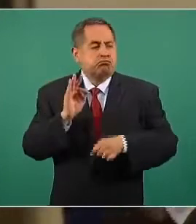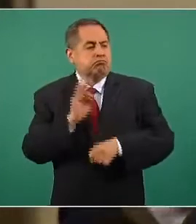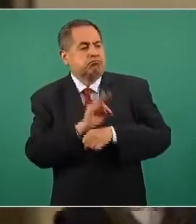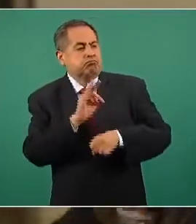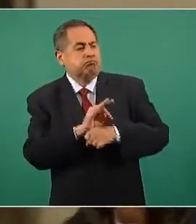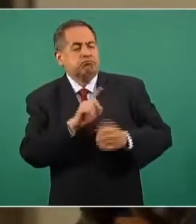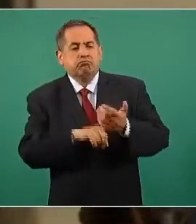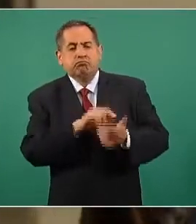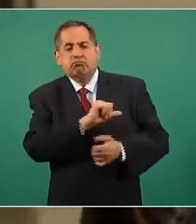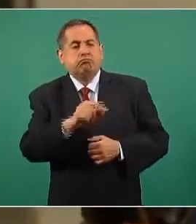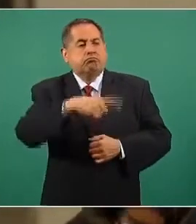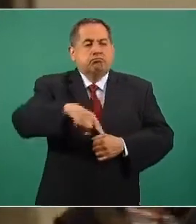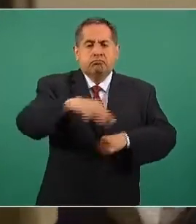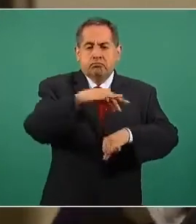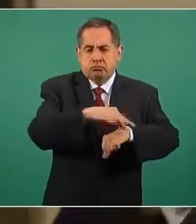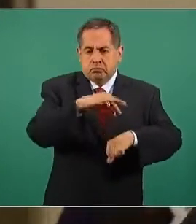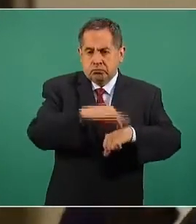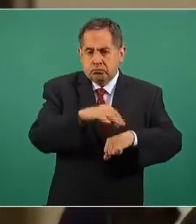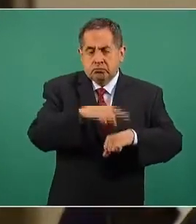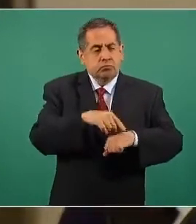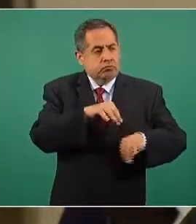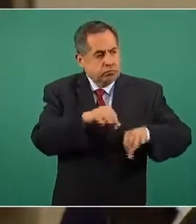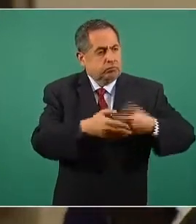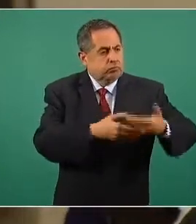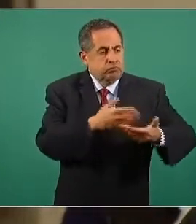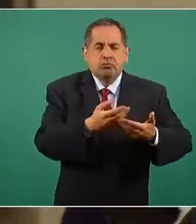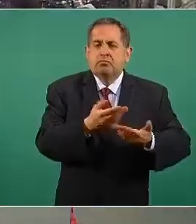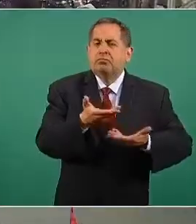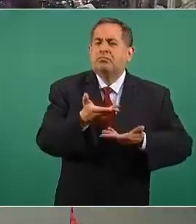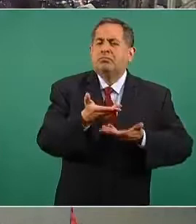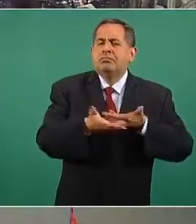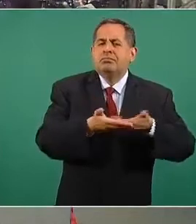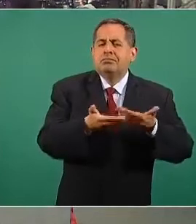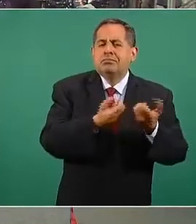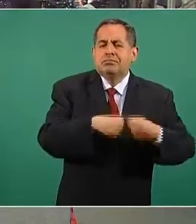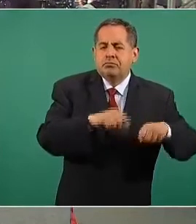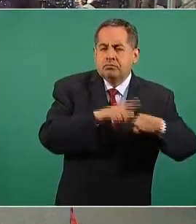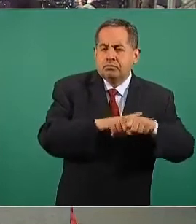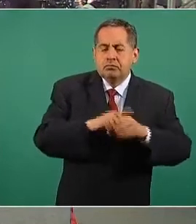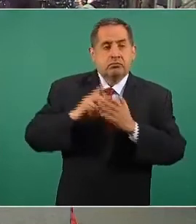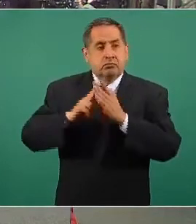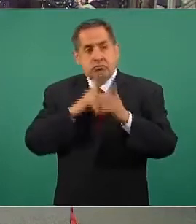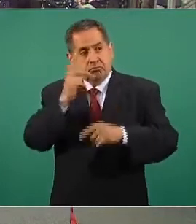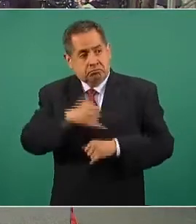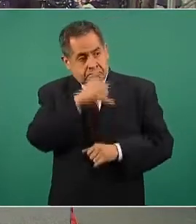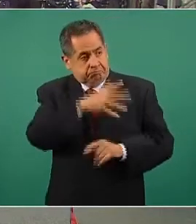las y los doctores que están haciendo su servicio social y que jamás los vuelvan a violentar?